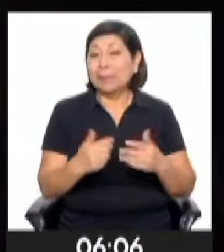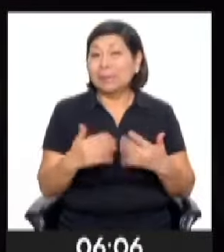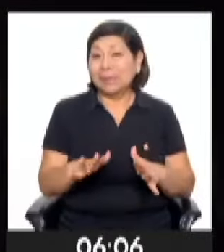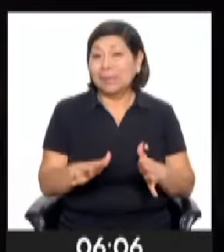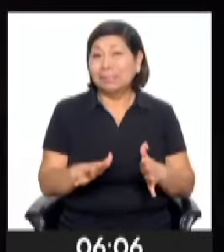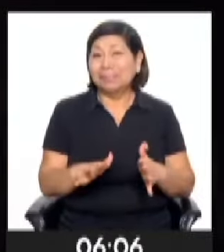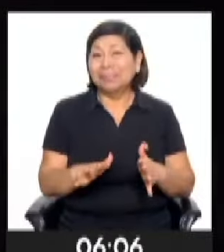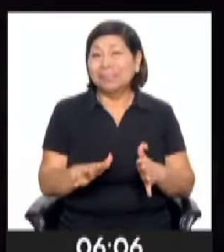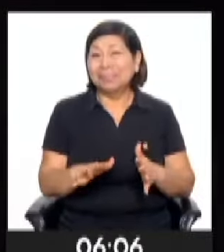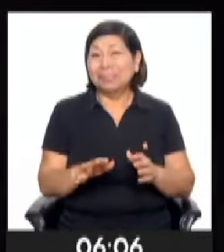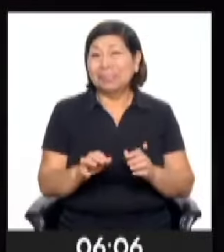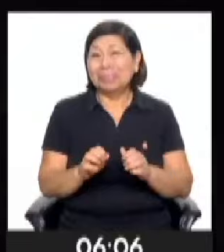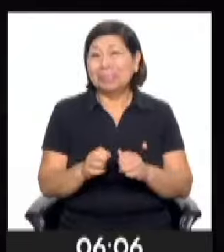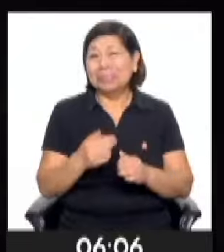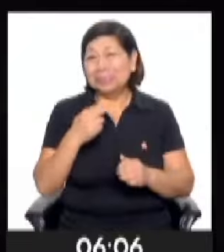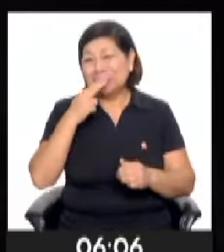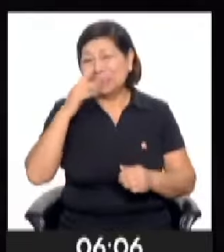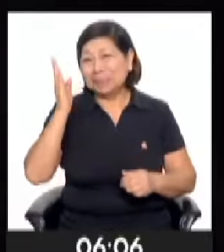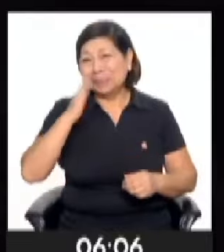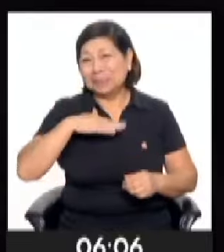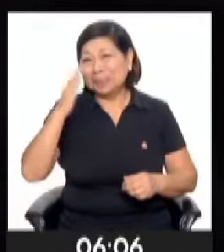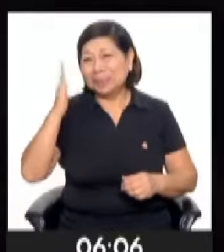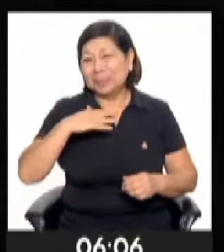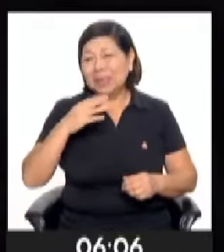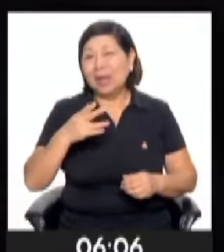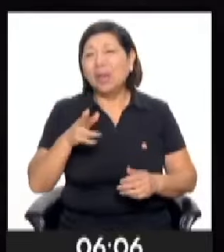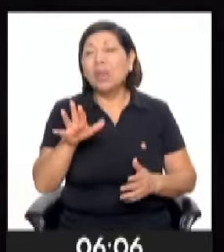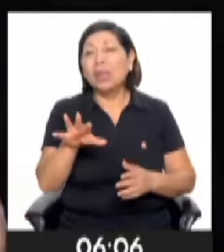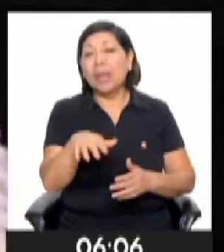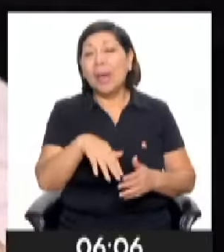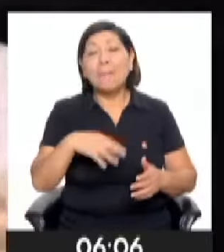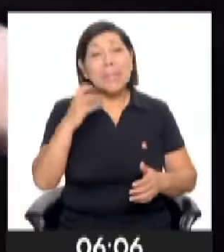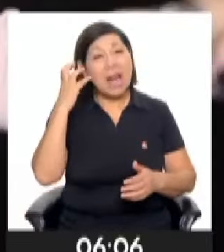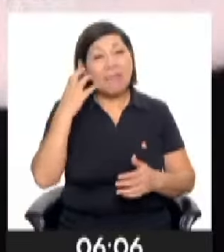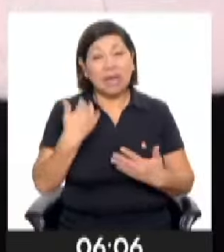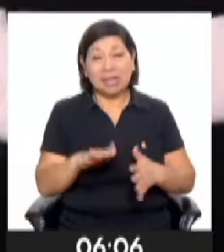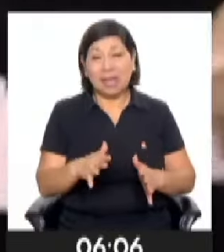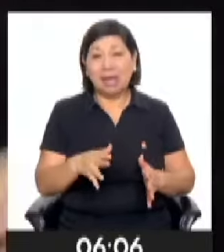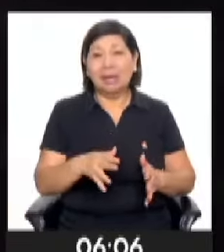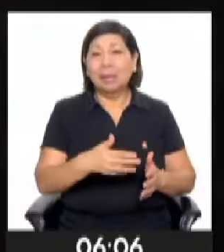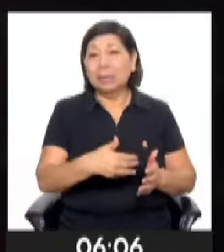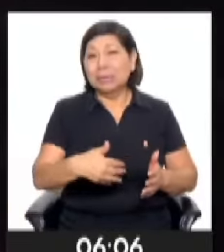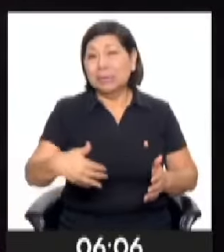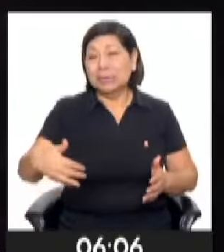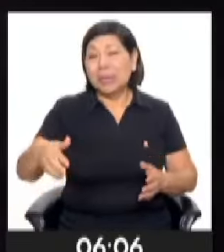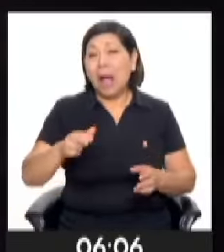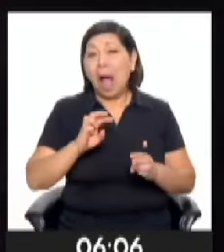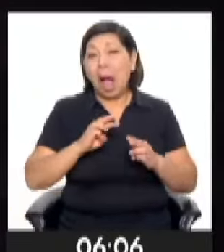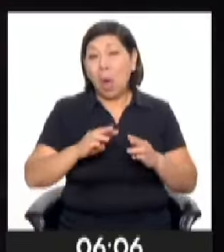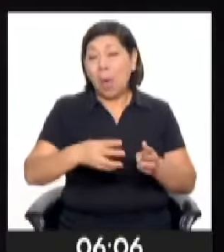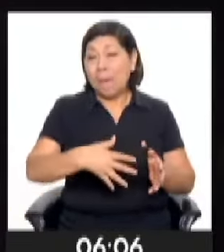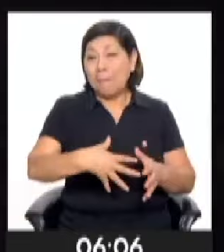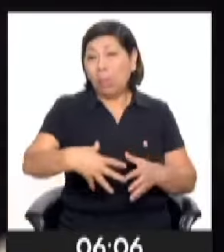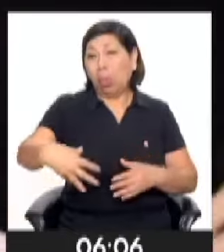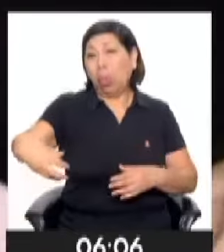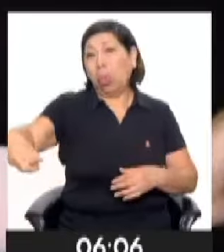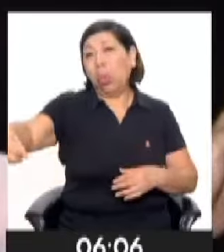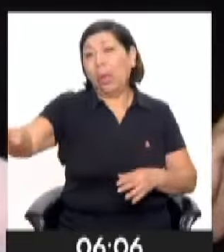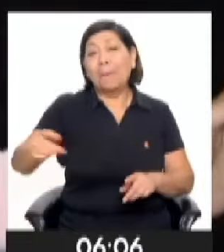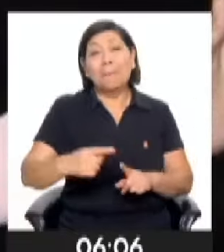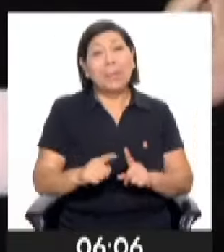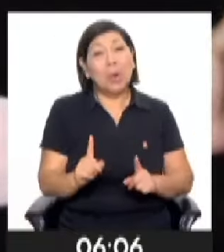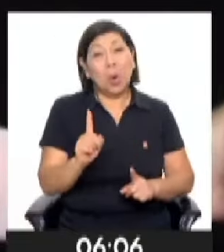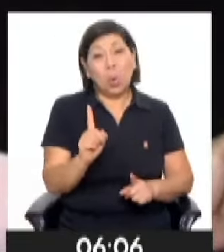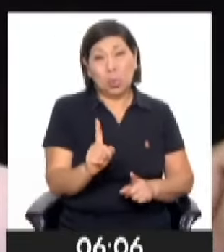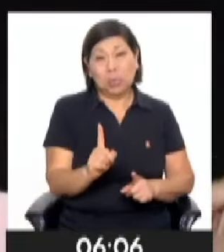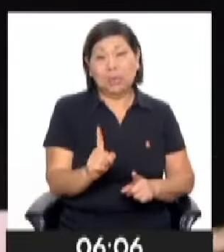en estado de descomposición aquí en la playa Punta Roquitas. Ya uno ha sido regresado por las mismas aguas hacia el mar y